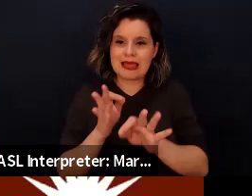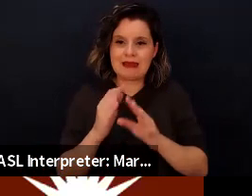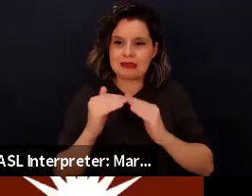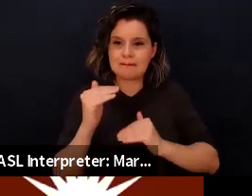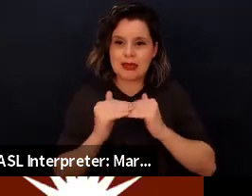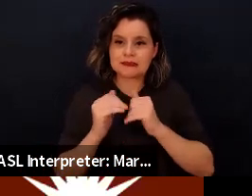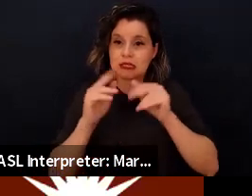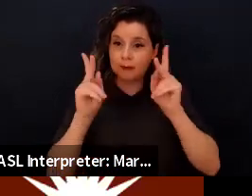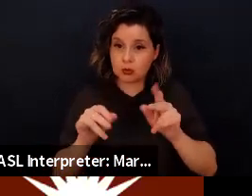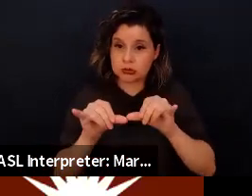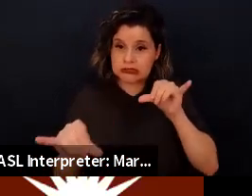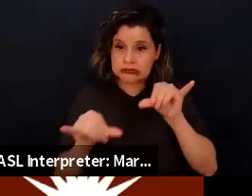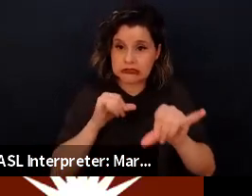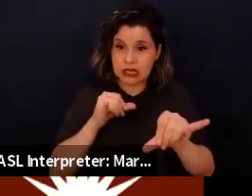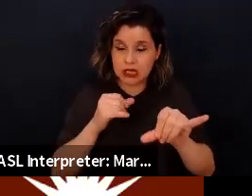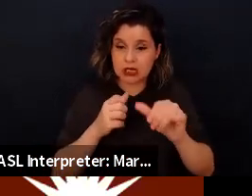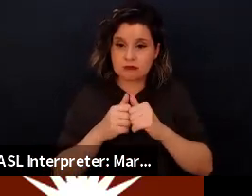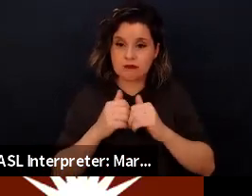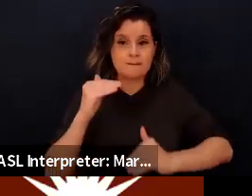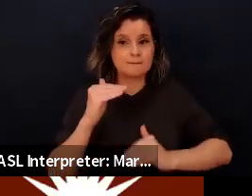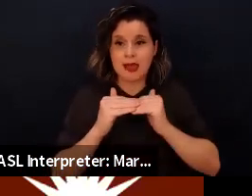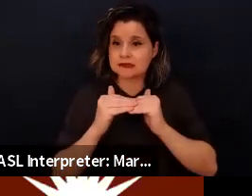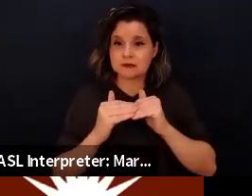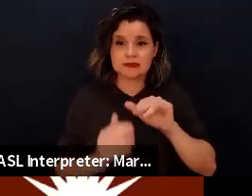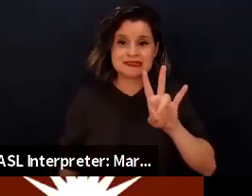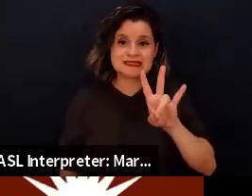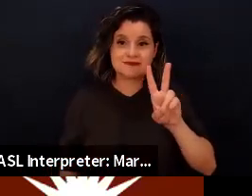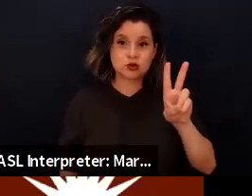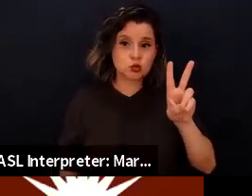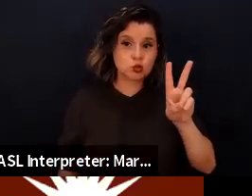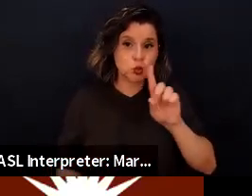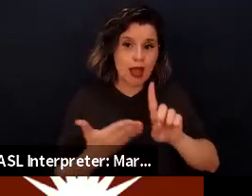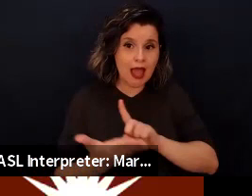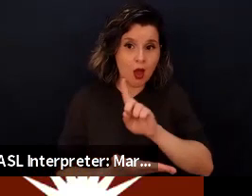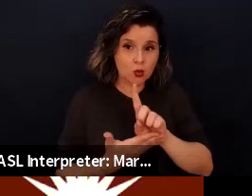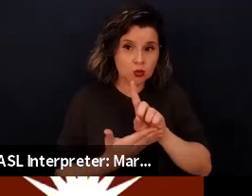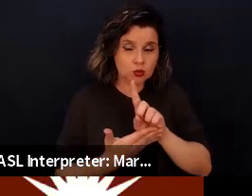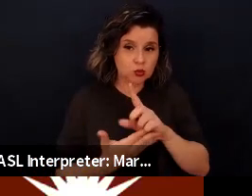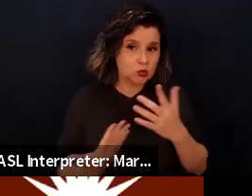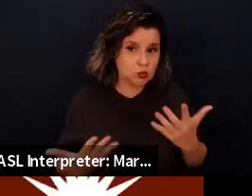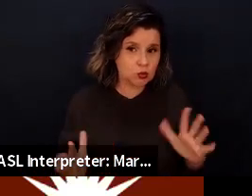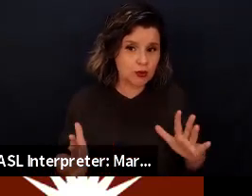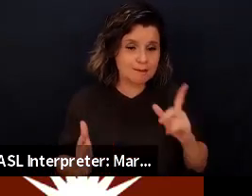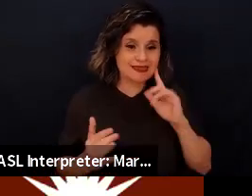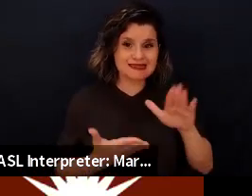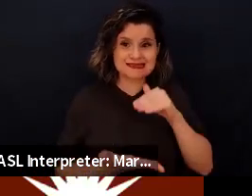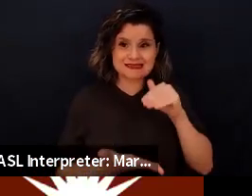una persona detenida por máximo 72 horas, pero vemos que estos centros